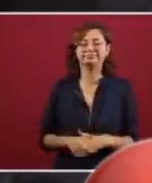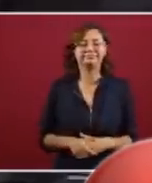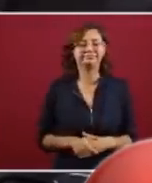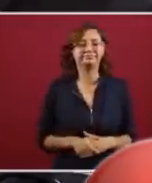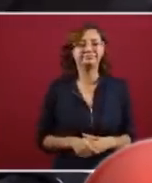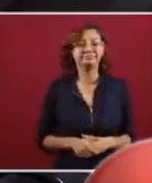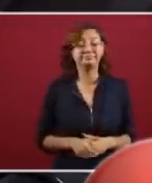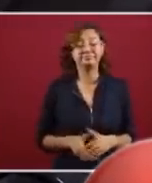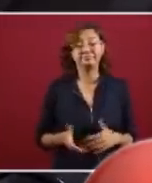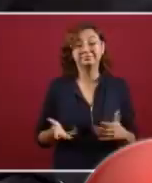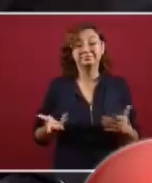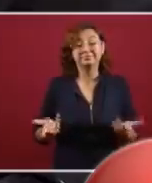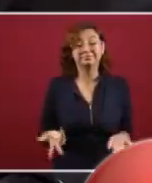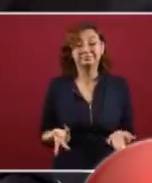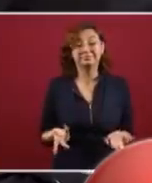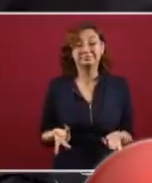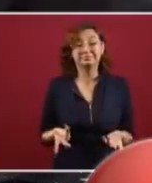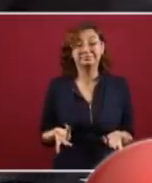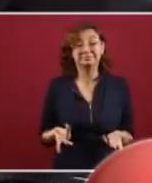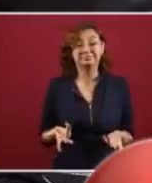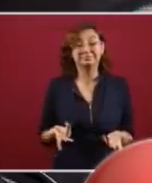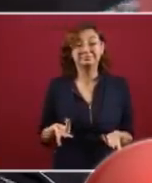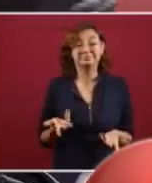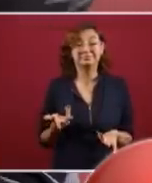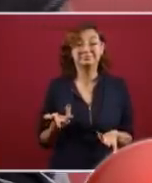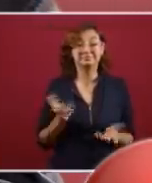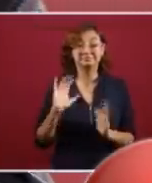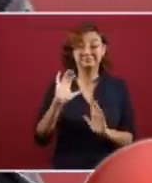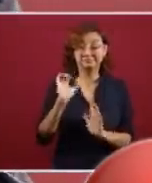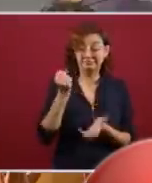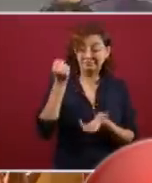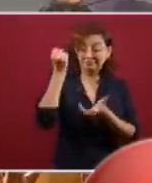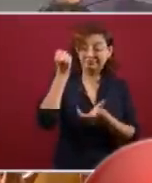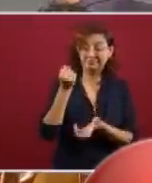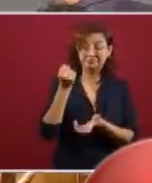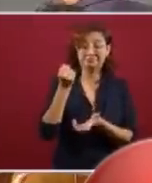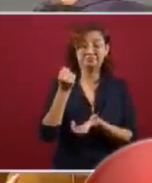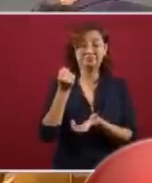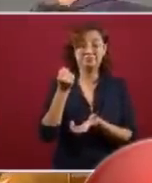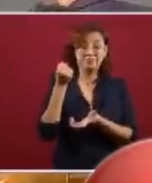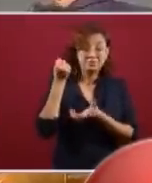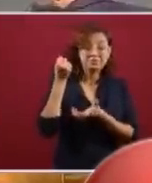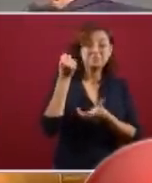Entonces, les entregaban esos recursos en obras